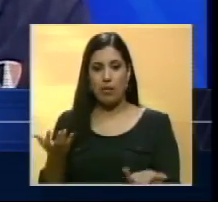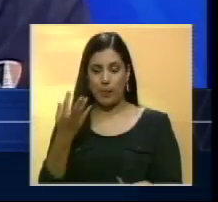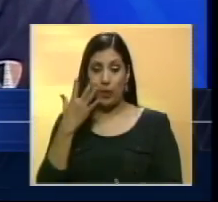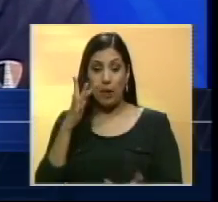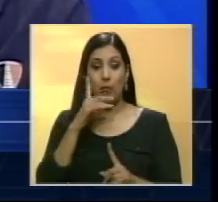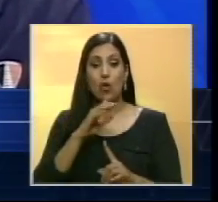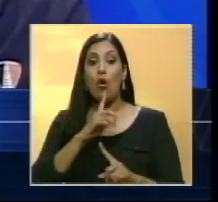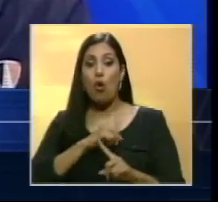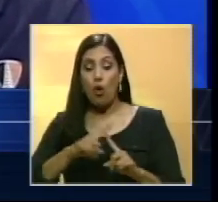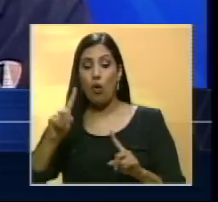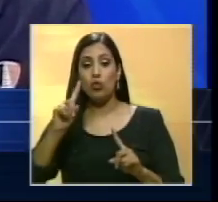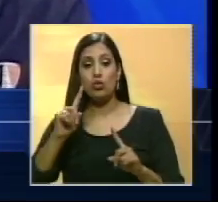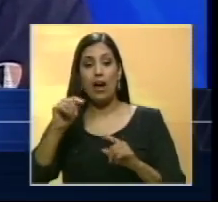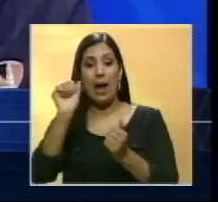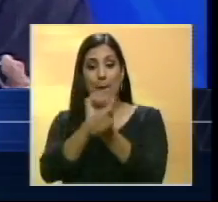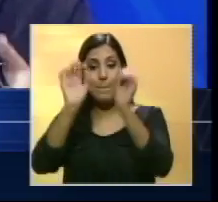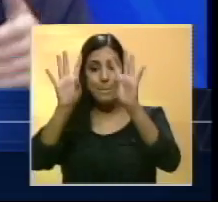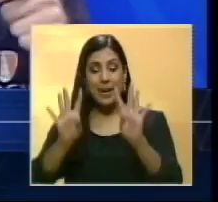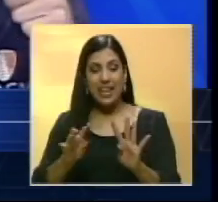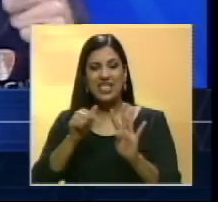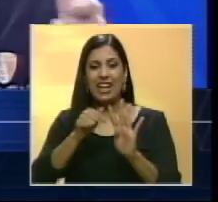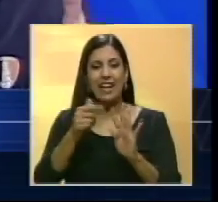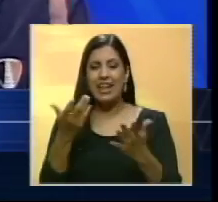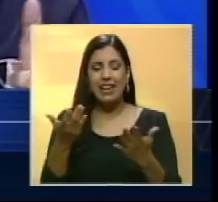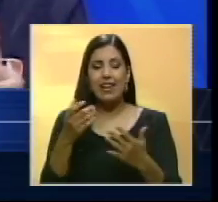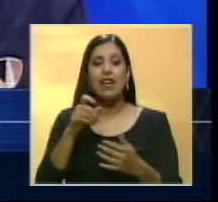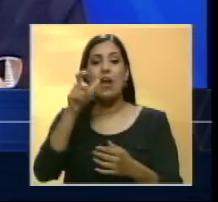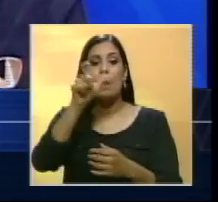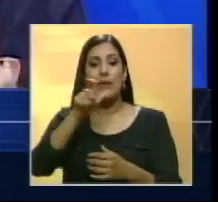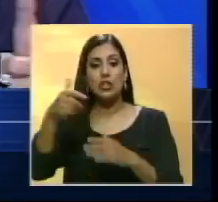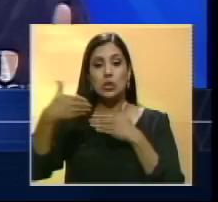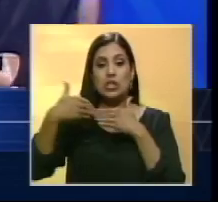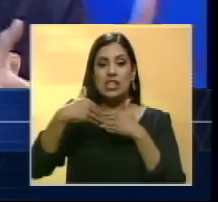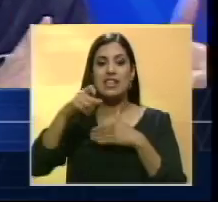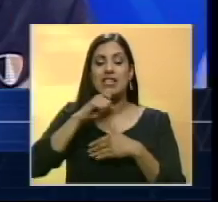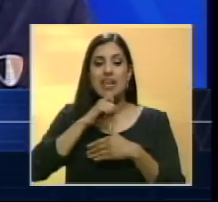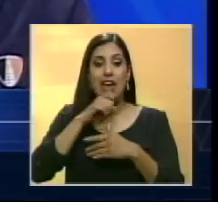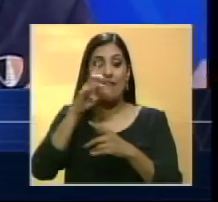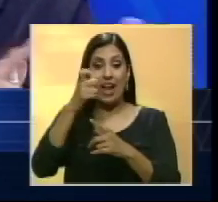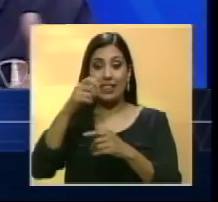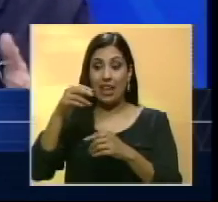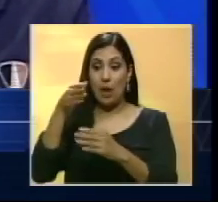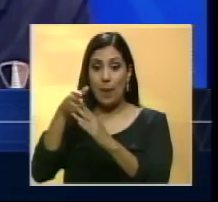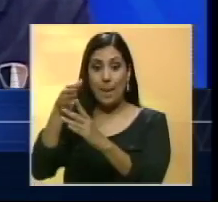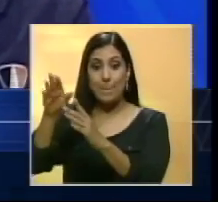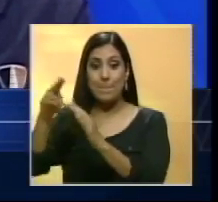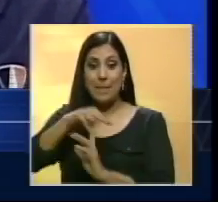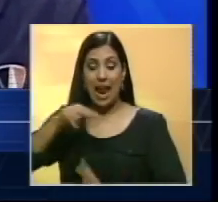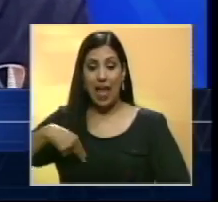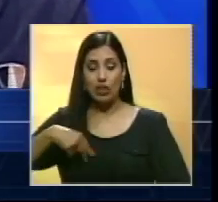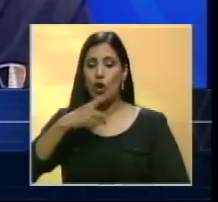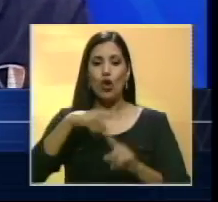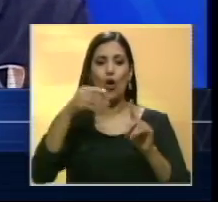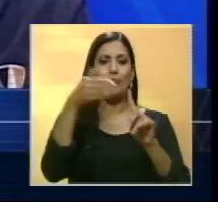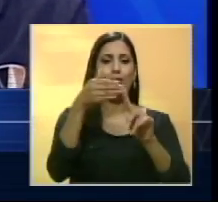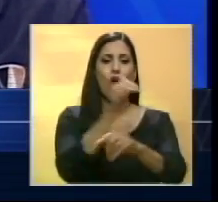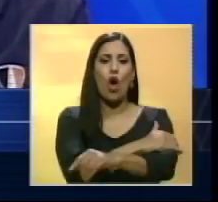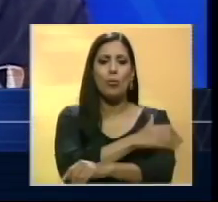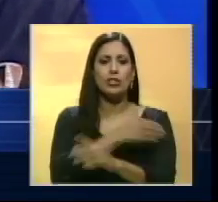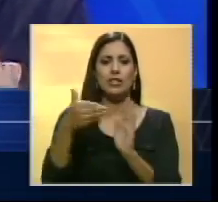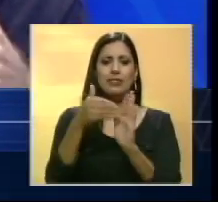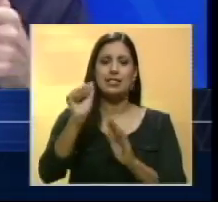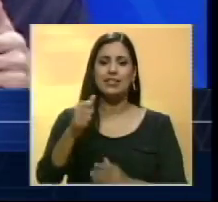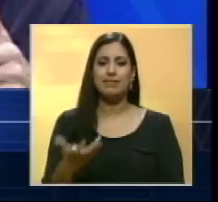Por otra parte, lo que tenemos en las cárceles es que el sistema de persecución del crimen, en vez de perseguir criminales, persiga a los que piensan distinto o a la disidencia